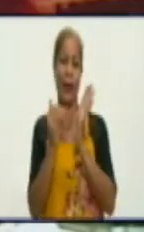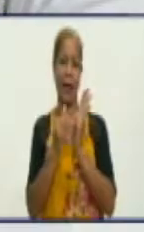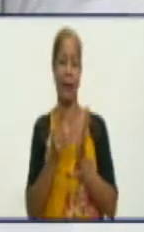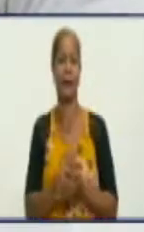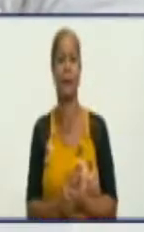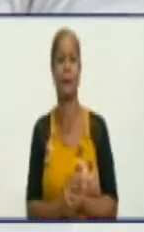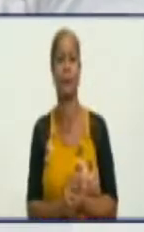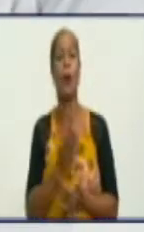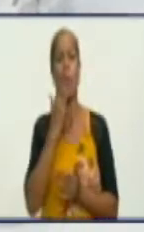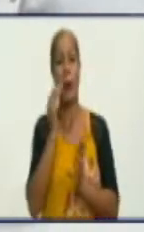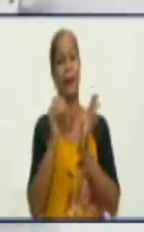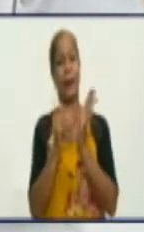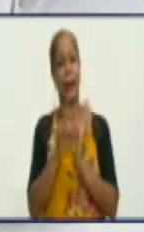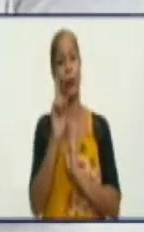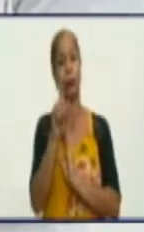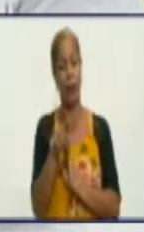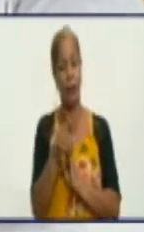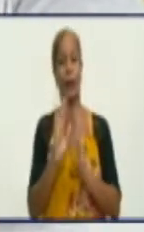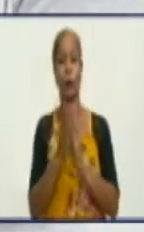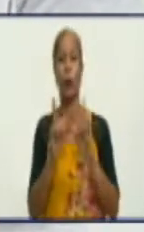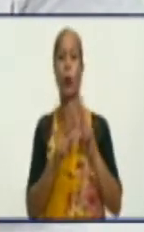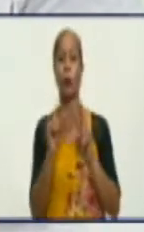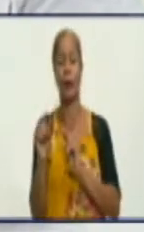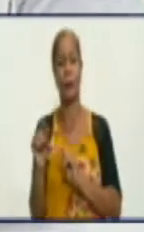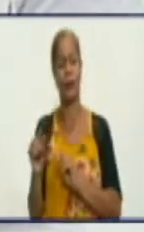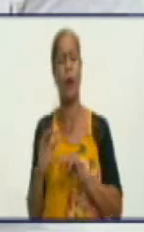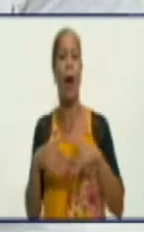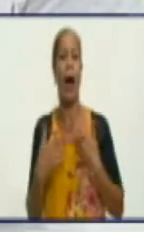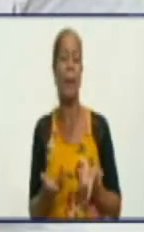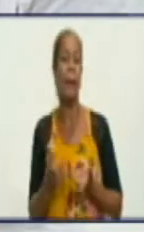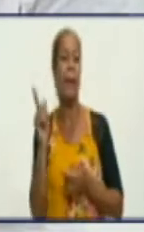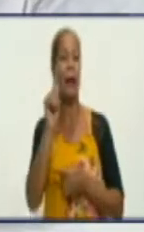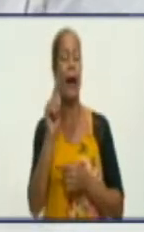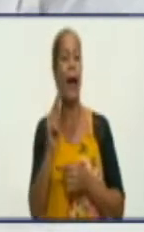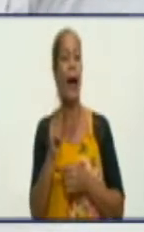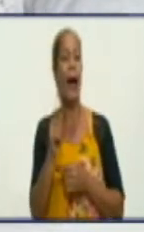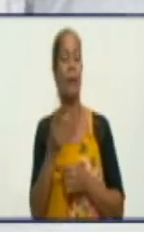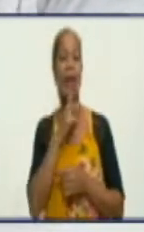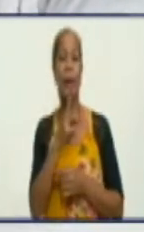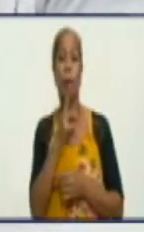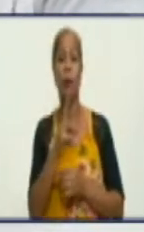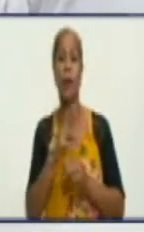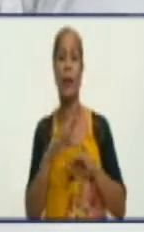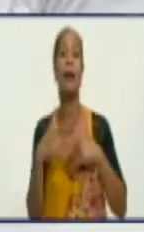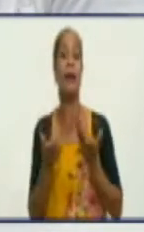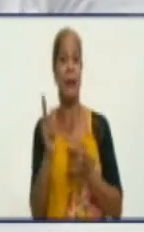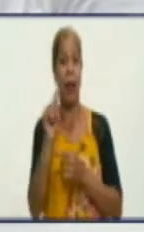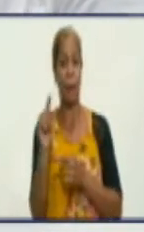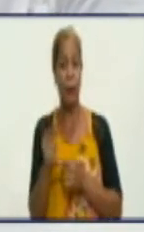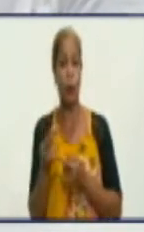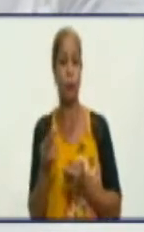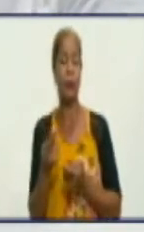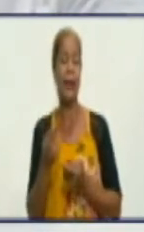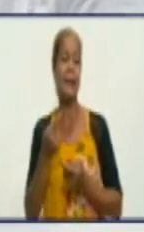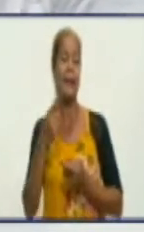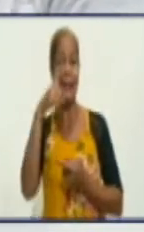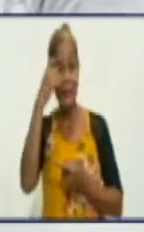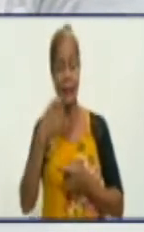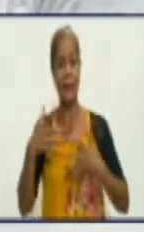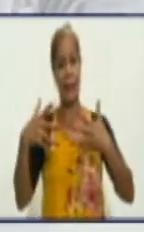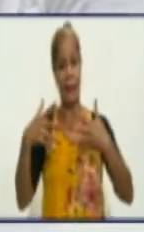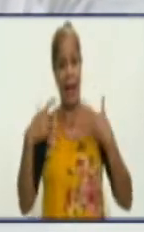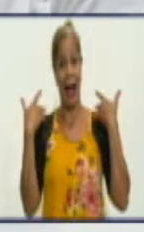usted también, amigo. A ver, para responder su pregunta, ¿no? Si el calor guarda relación con el aumento de las cifras